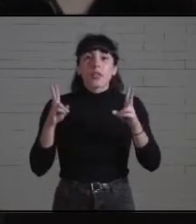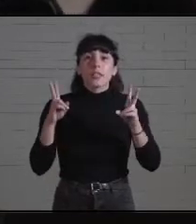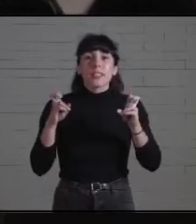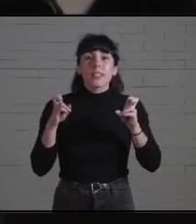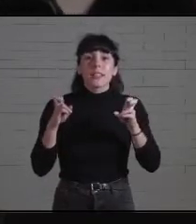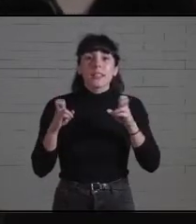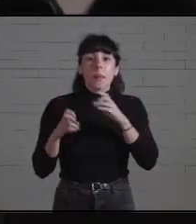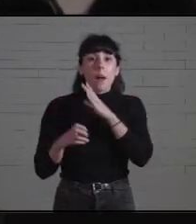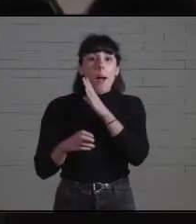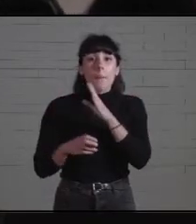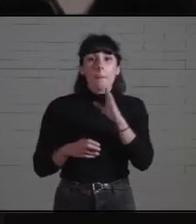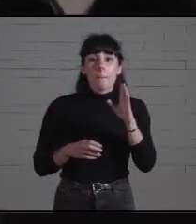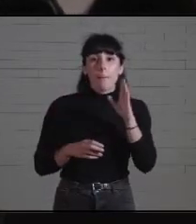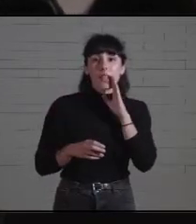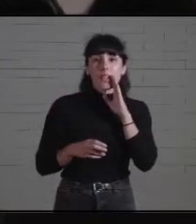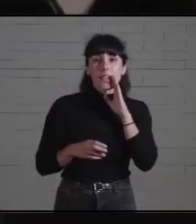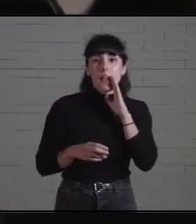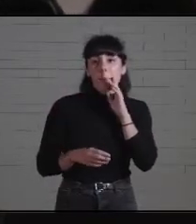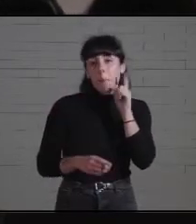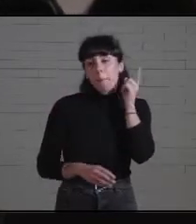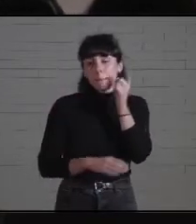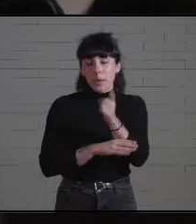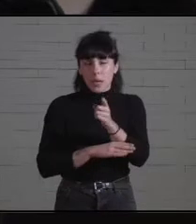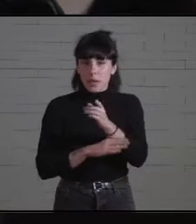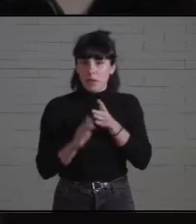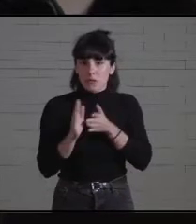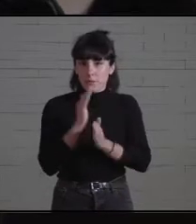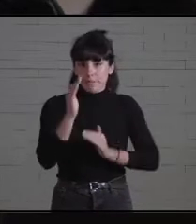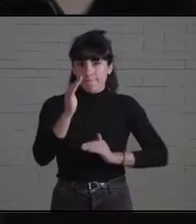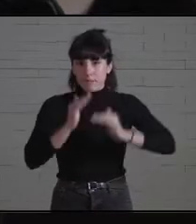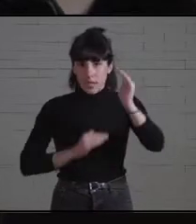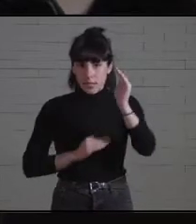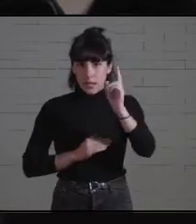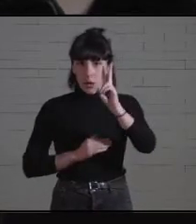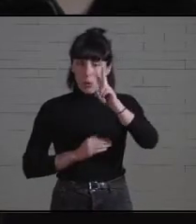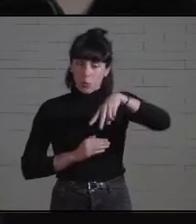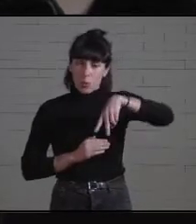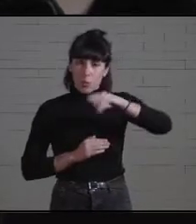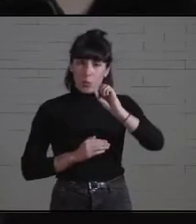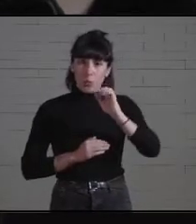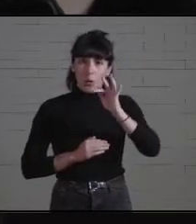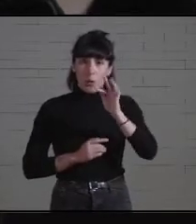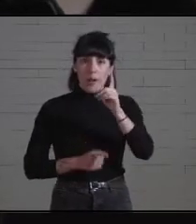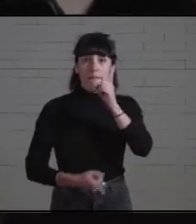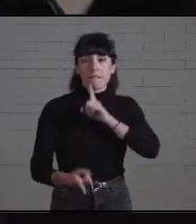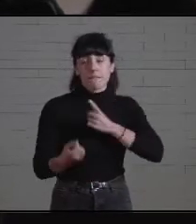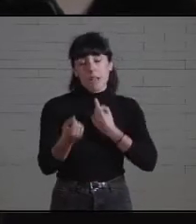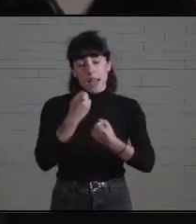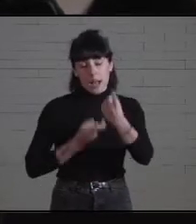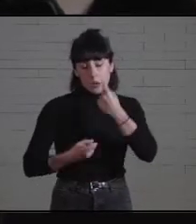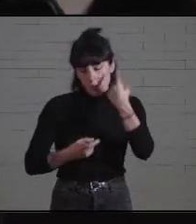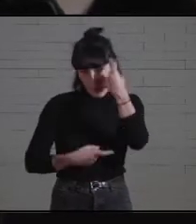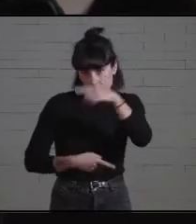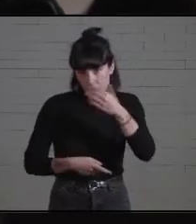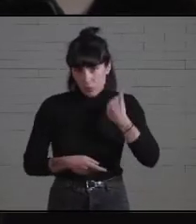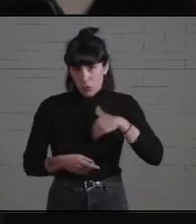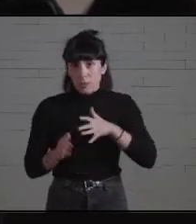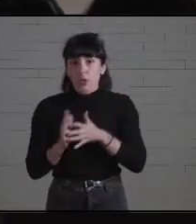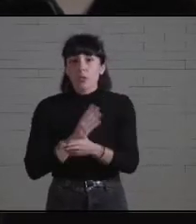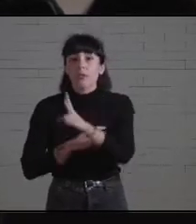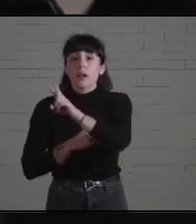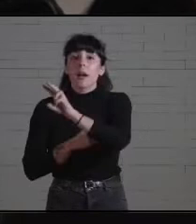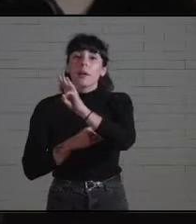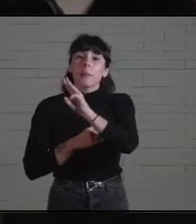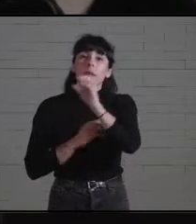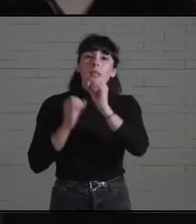por maternidad es muy alta, según la encuesta UNAF, ya lo sabíamos de otras, un 23% de mujeres que se acogieron al